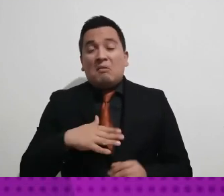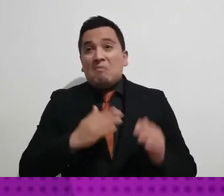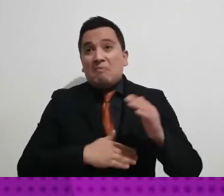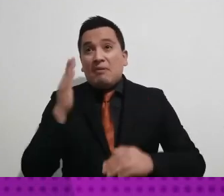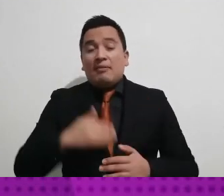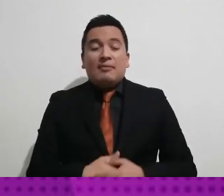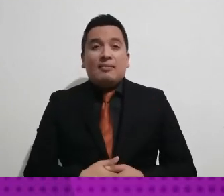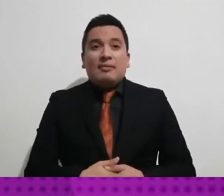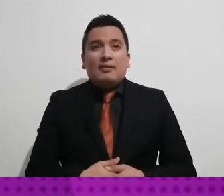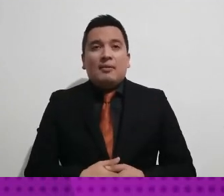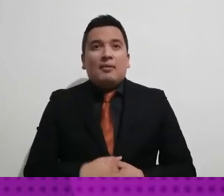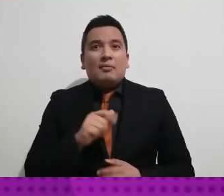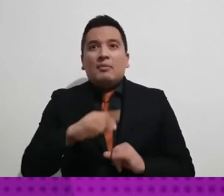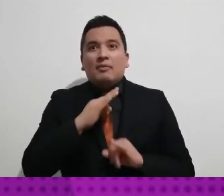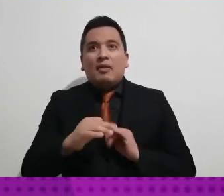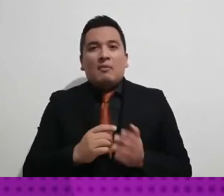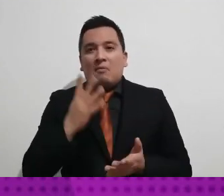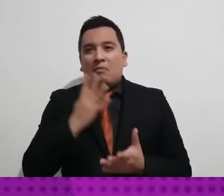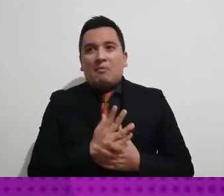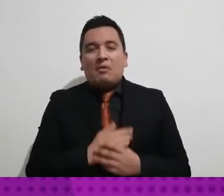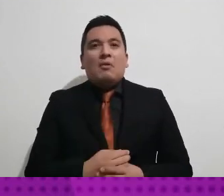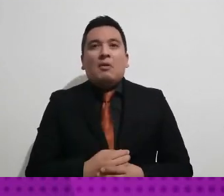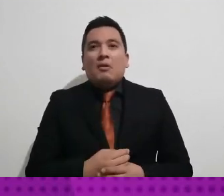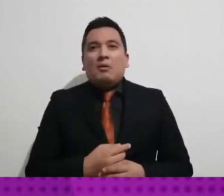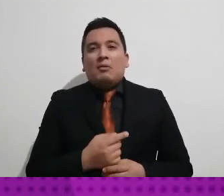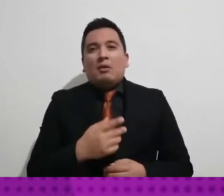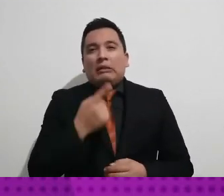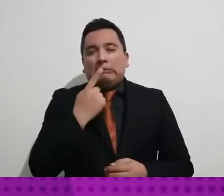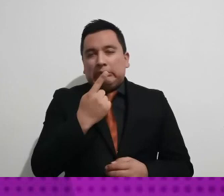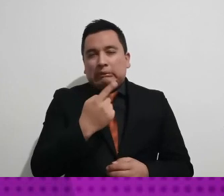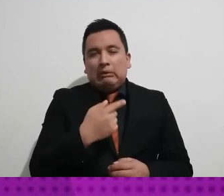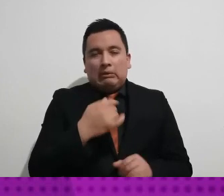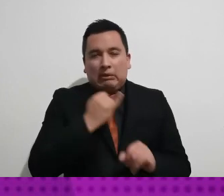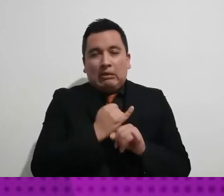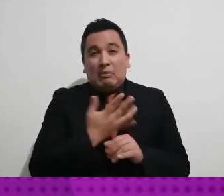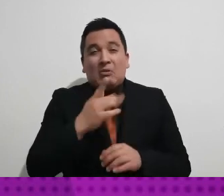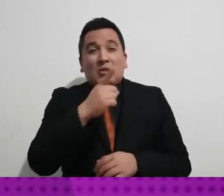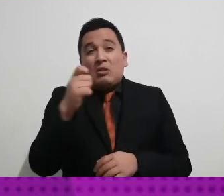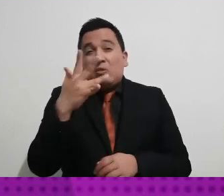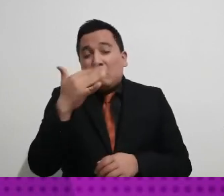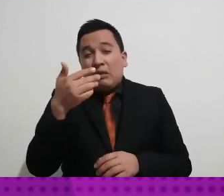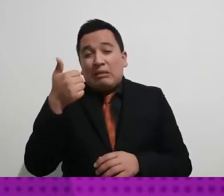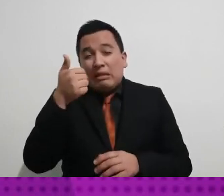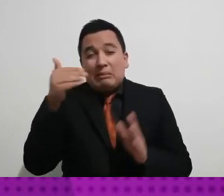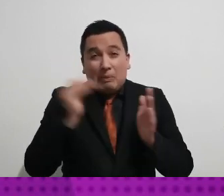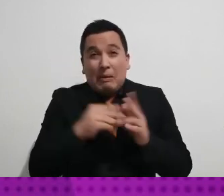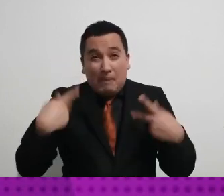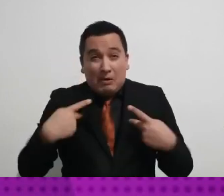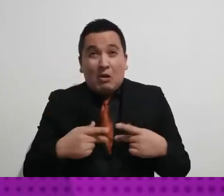fue un programa muy exitoso. Al final, solamente en una red social, cerca de 156,000 personas